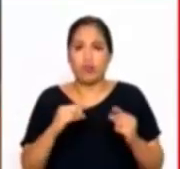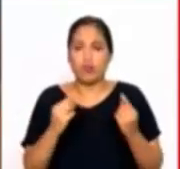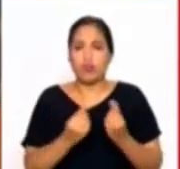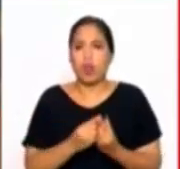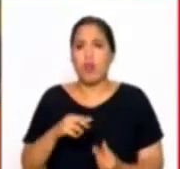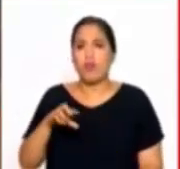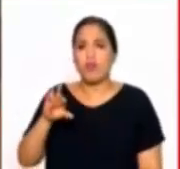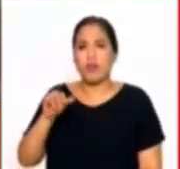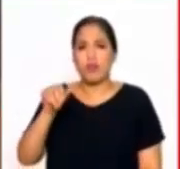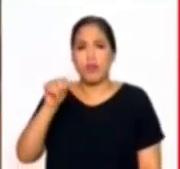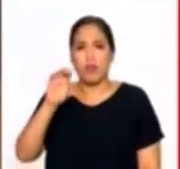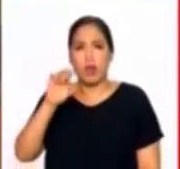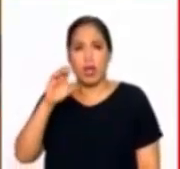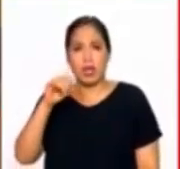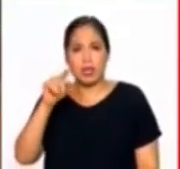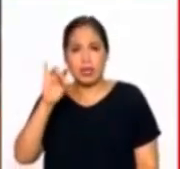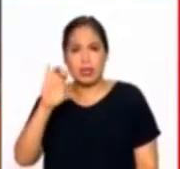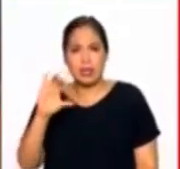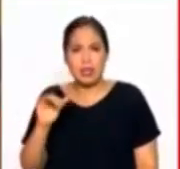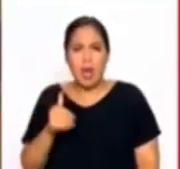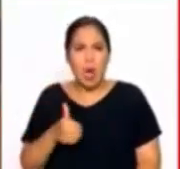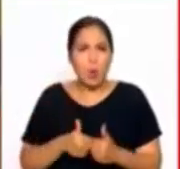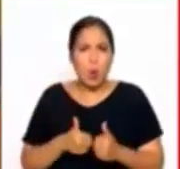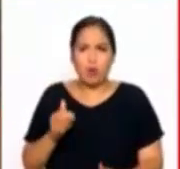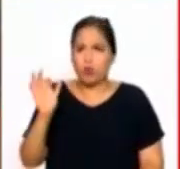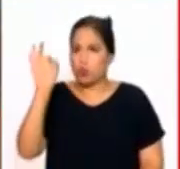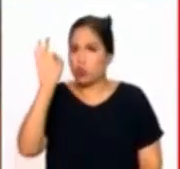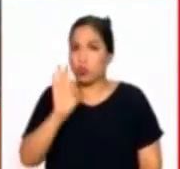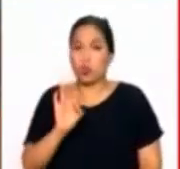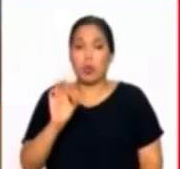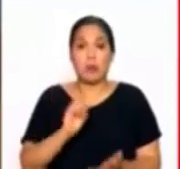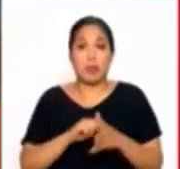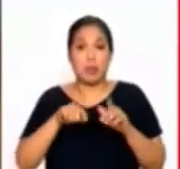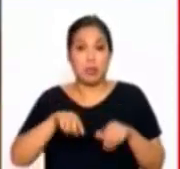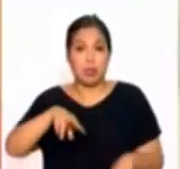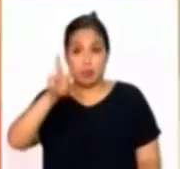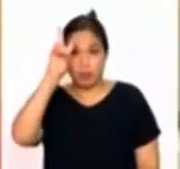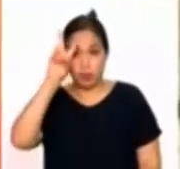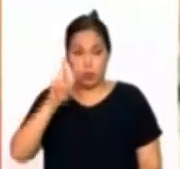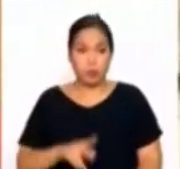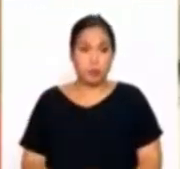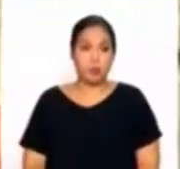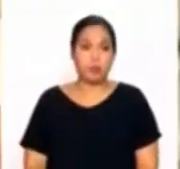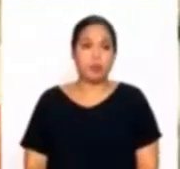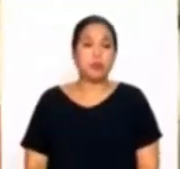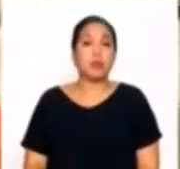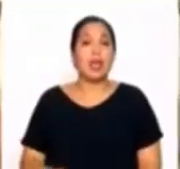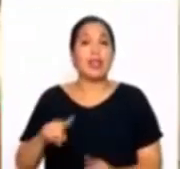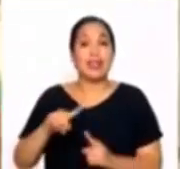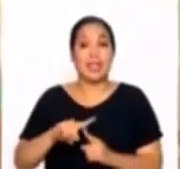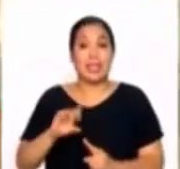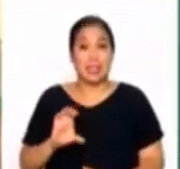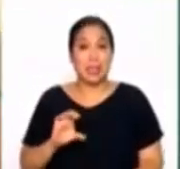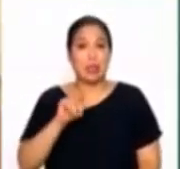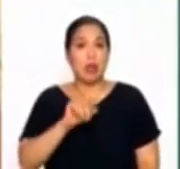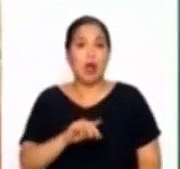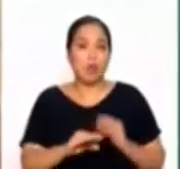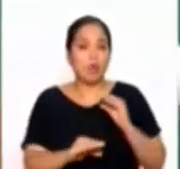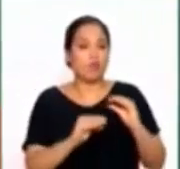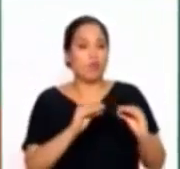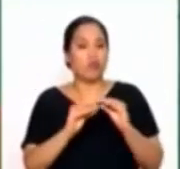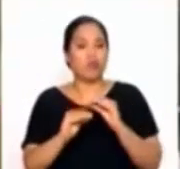fáctica. Denegación fáctica de ningún tipo, nunca más en el Perú. En esa línea dijo que el TC resolvió el conflicto